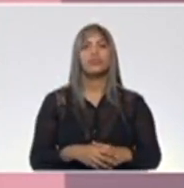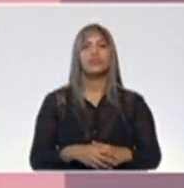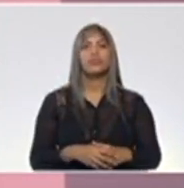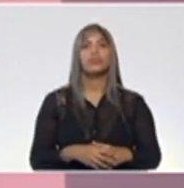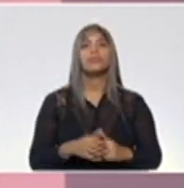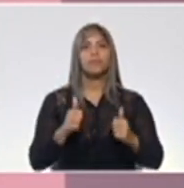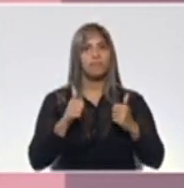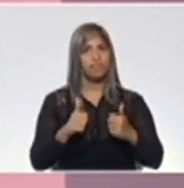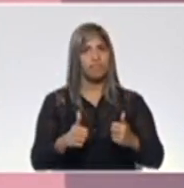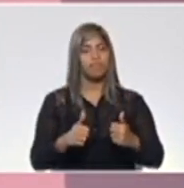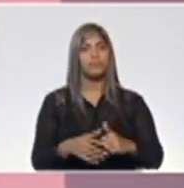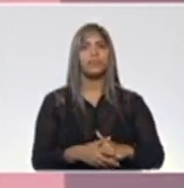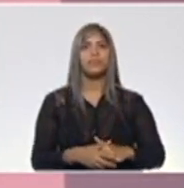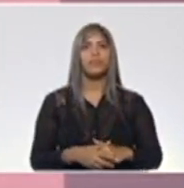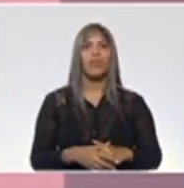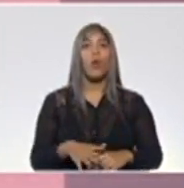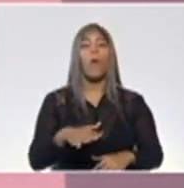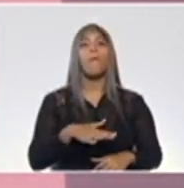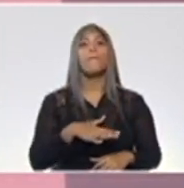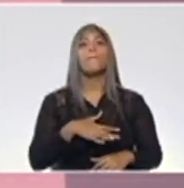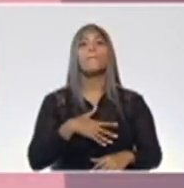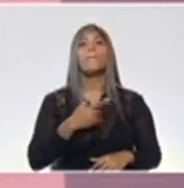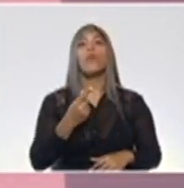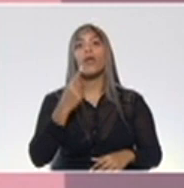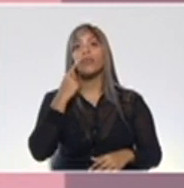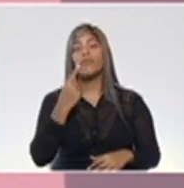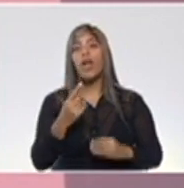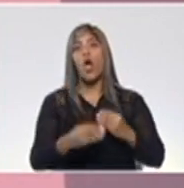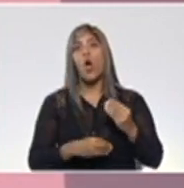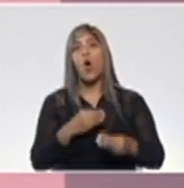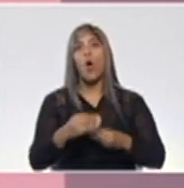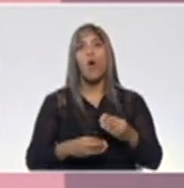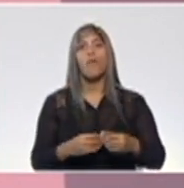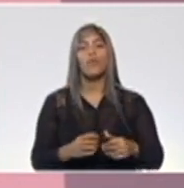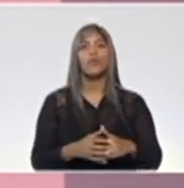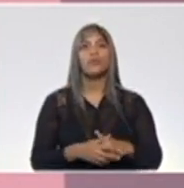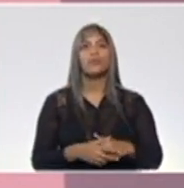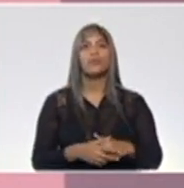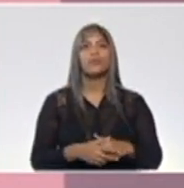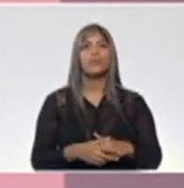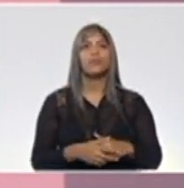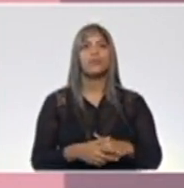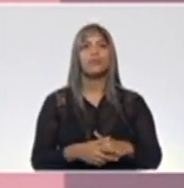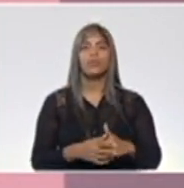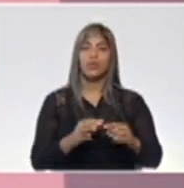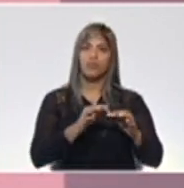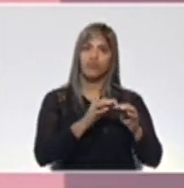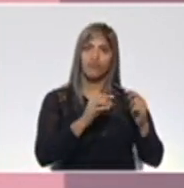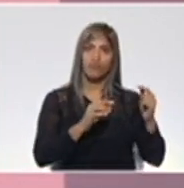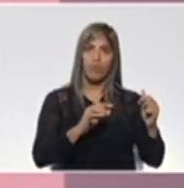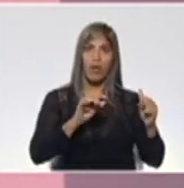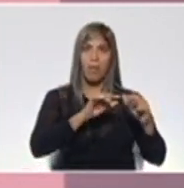Muy bien, podemos identificar las diagonales como diagonal menor